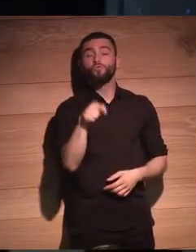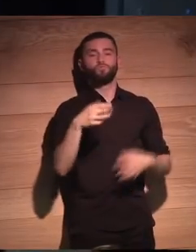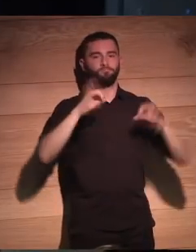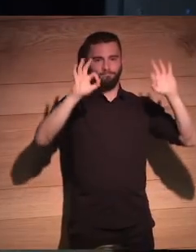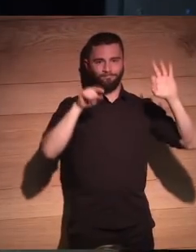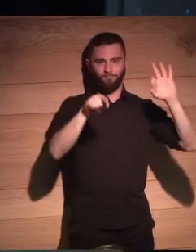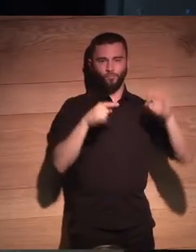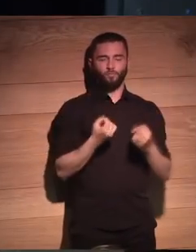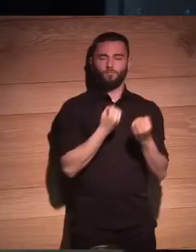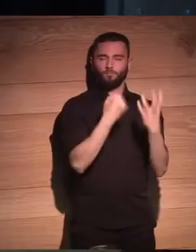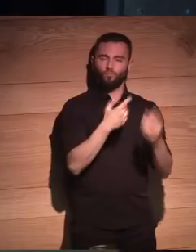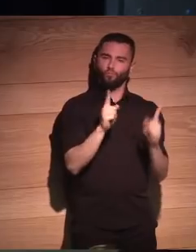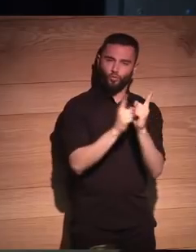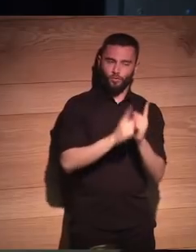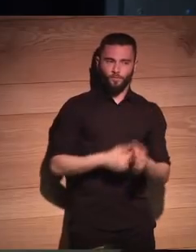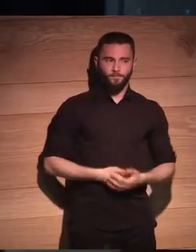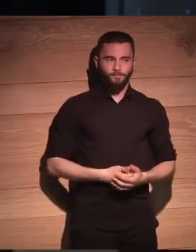hables un poco de ellas.